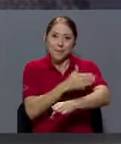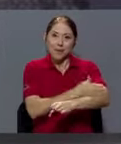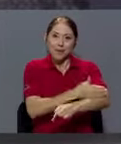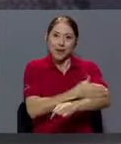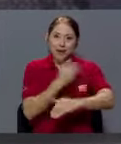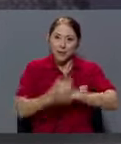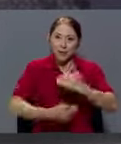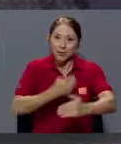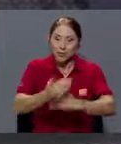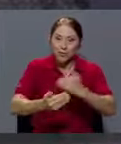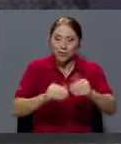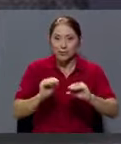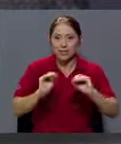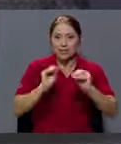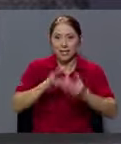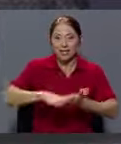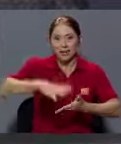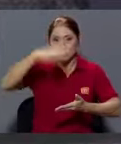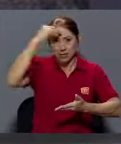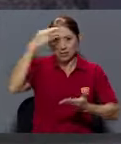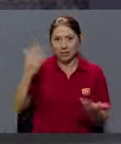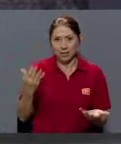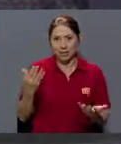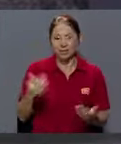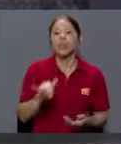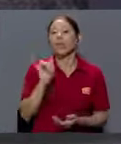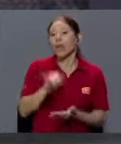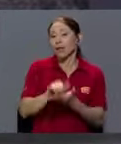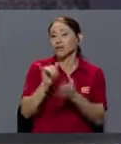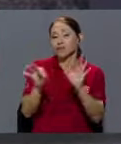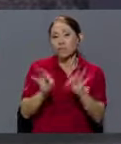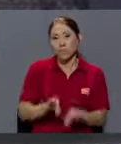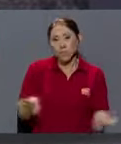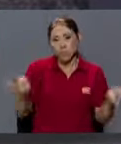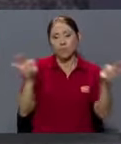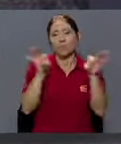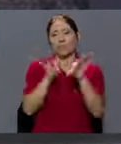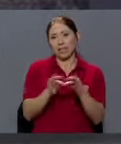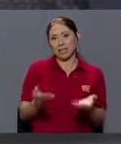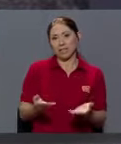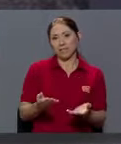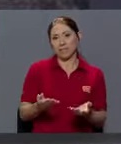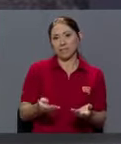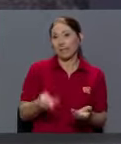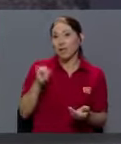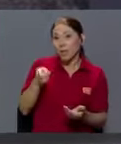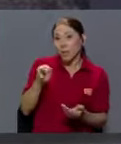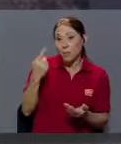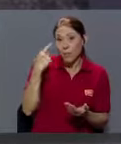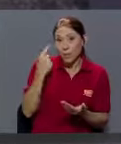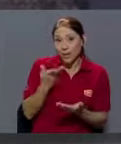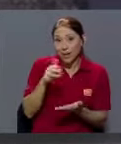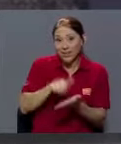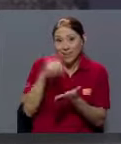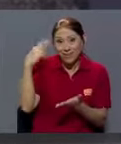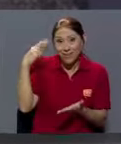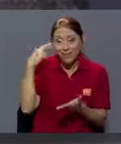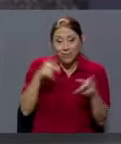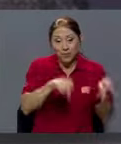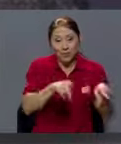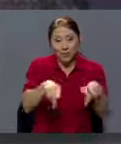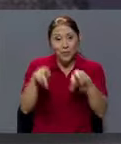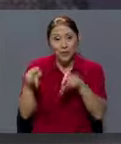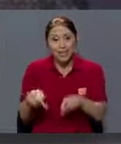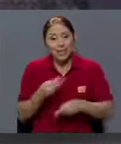enseñanza-aprendizaje. Entonces, esto es muy importante, y un poco en eso creo que pasa la valoración que seguramente expresa la ciudadanía,